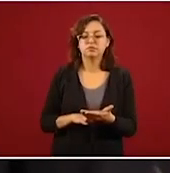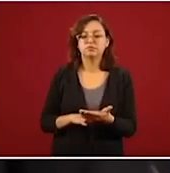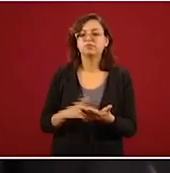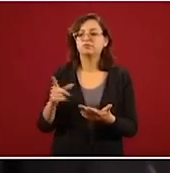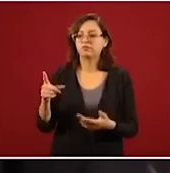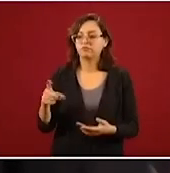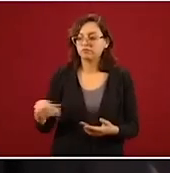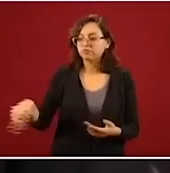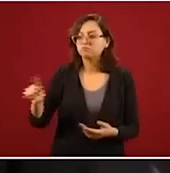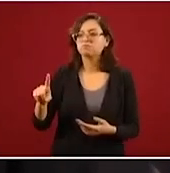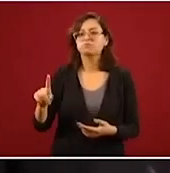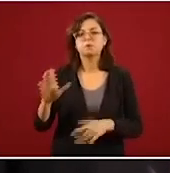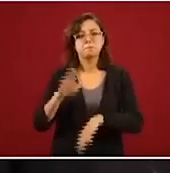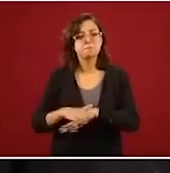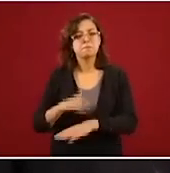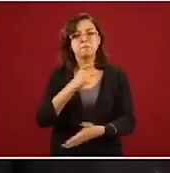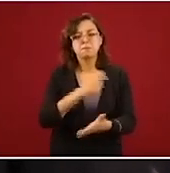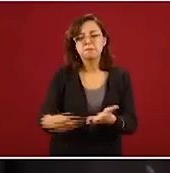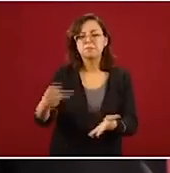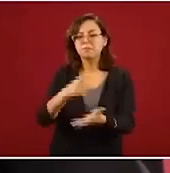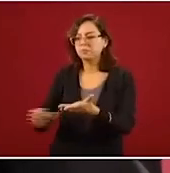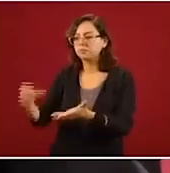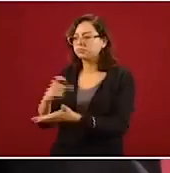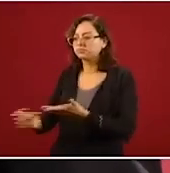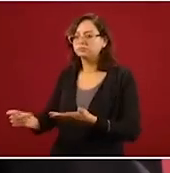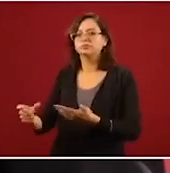más capacidad de compra, no hay